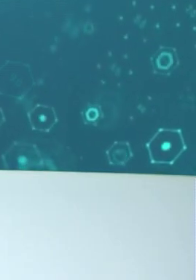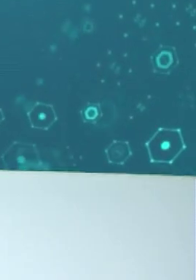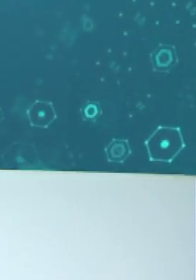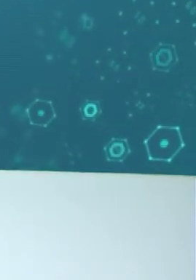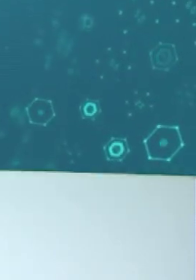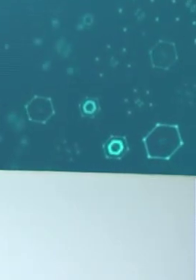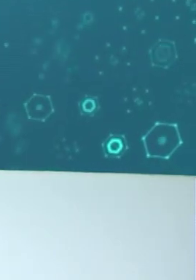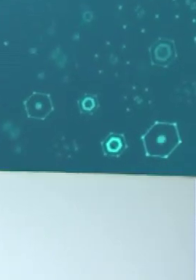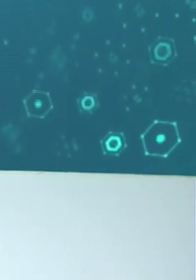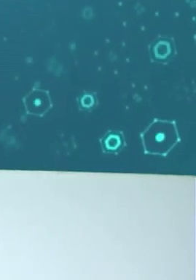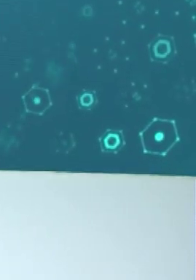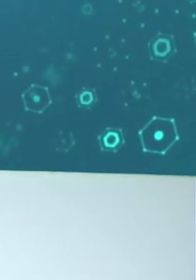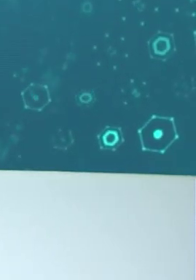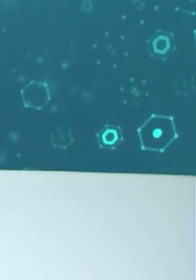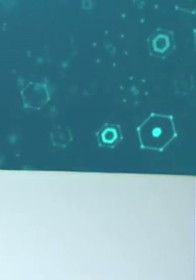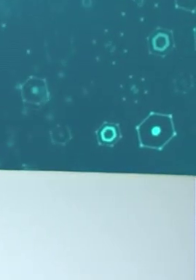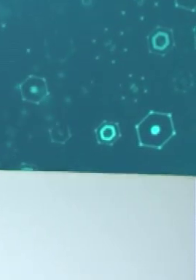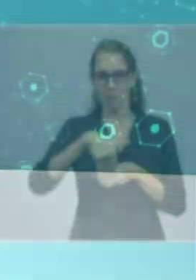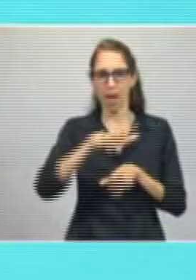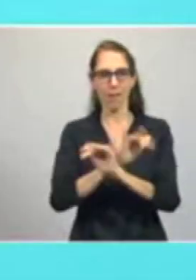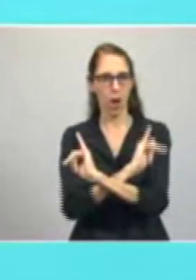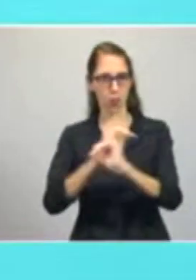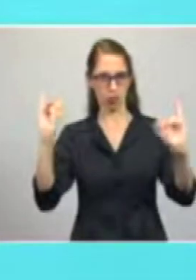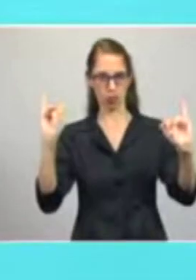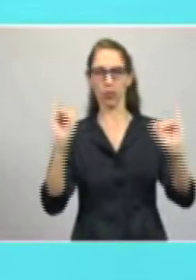directo allí a la Casa Bonaense.